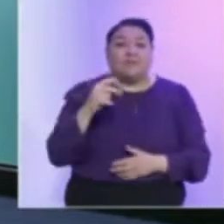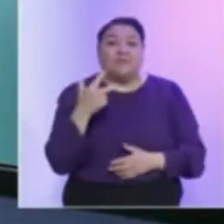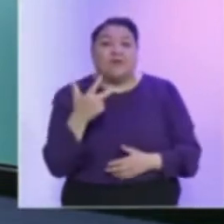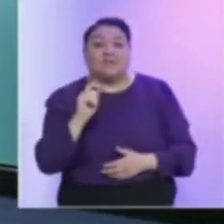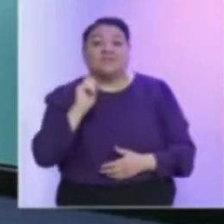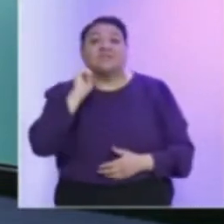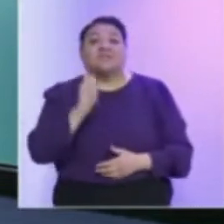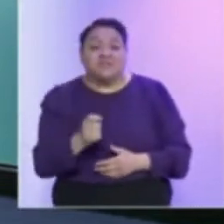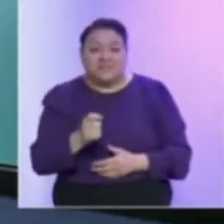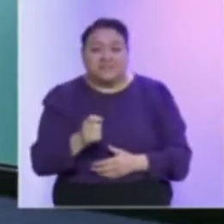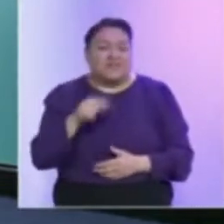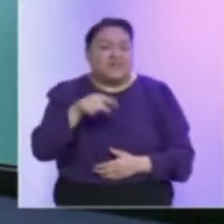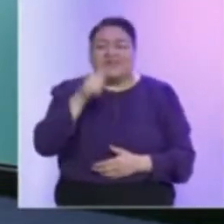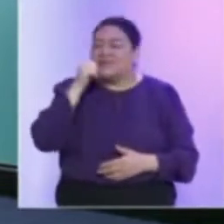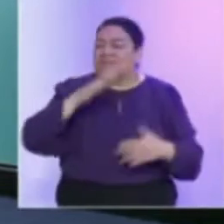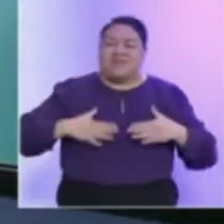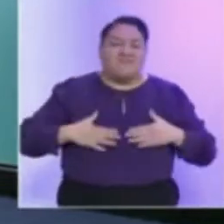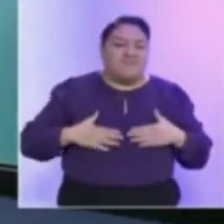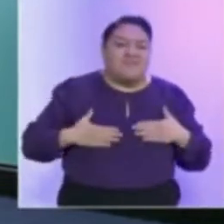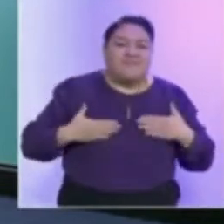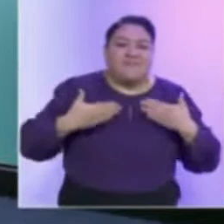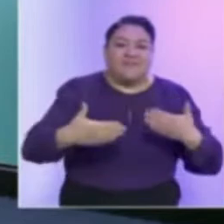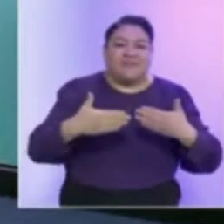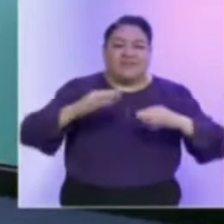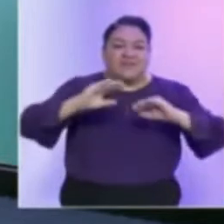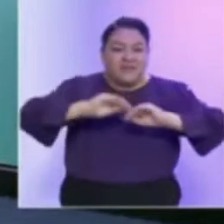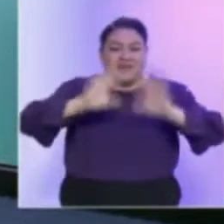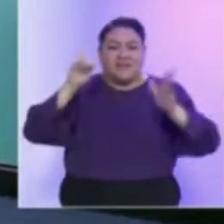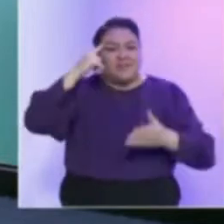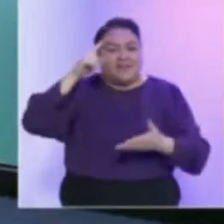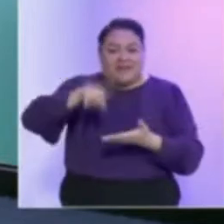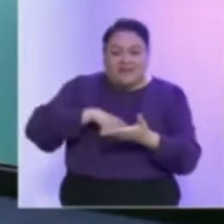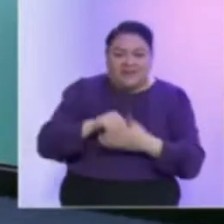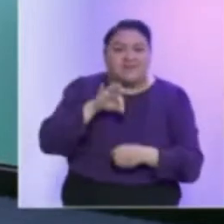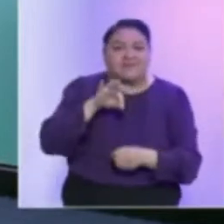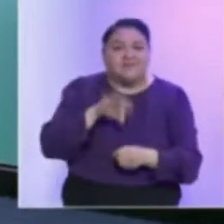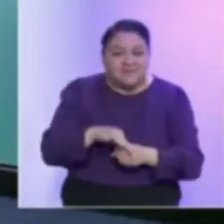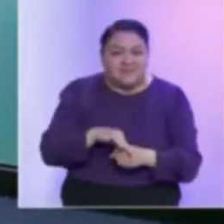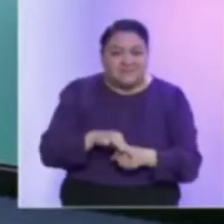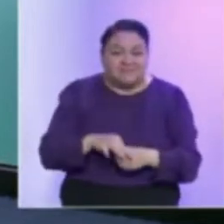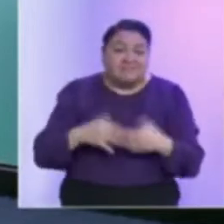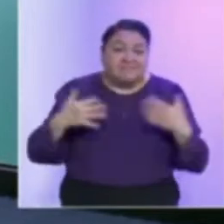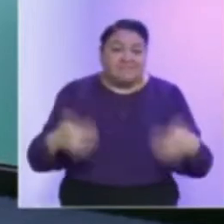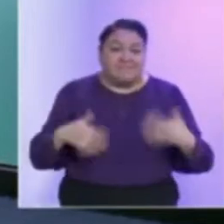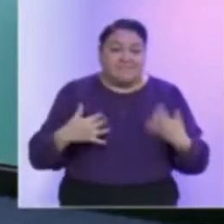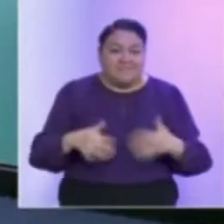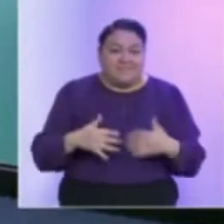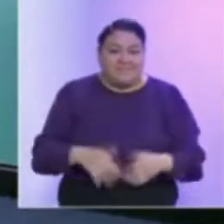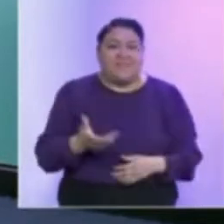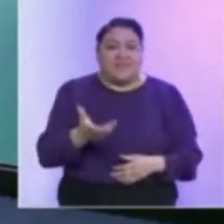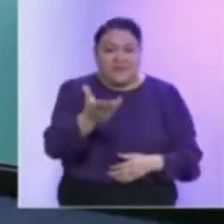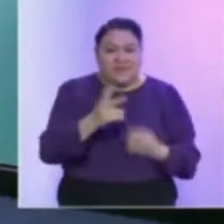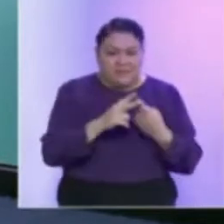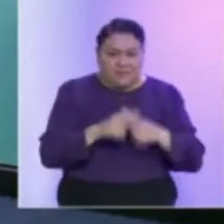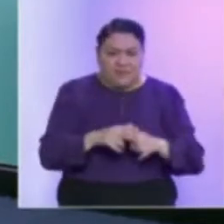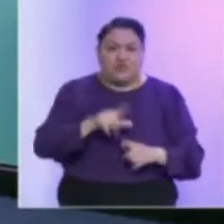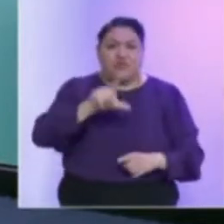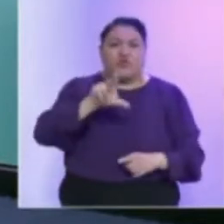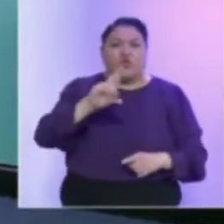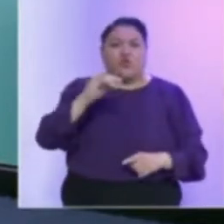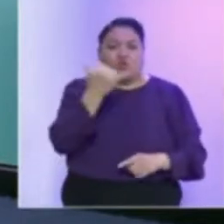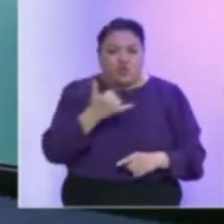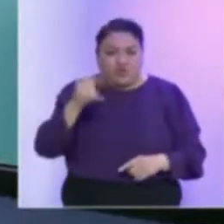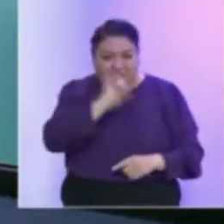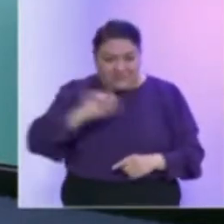de certeza y de transparencia a las elecciones. Pero miren, mejor qué les parece si vamos con Lucy